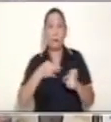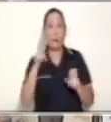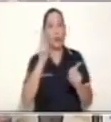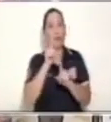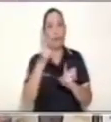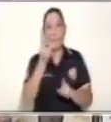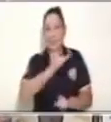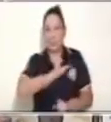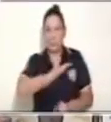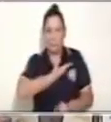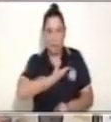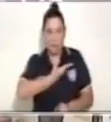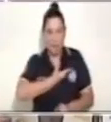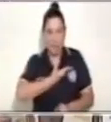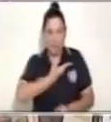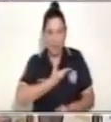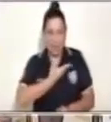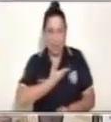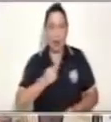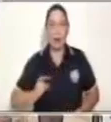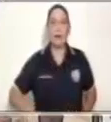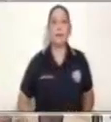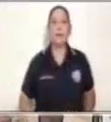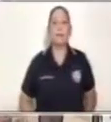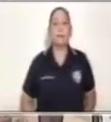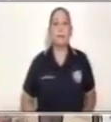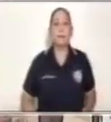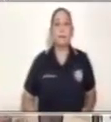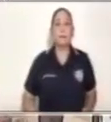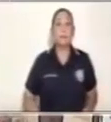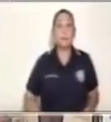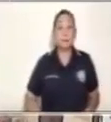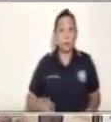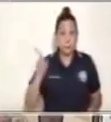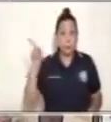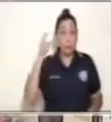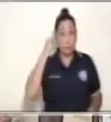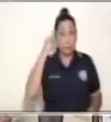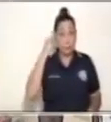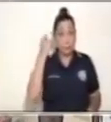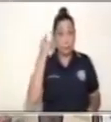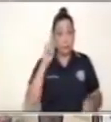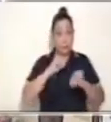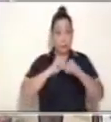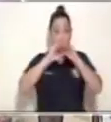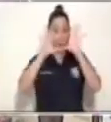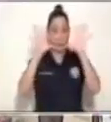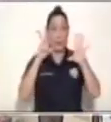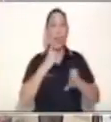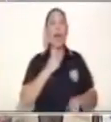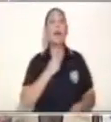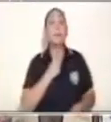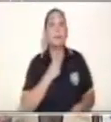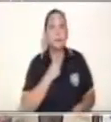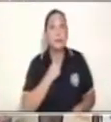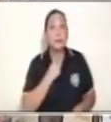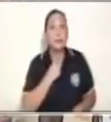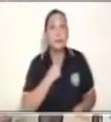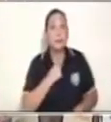del otro lado del mundo. Entonces, ¿estamos claros? ¿Te gustaron las